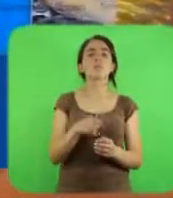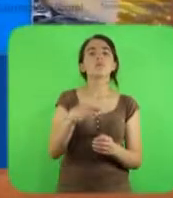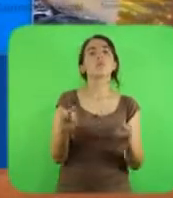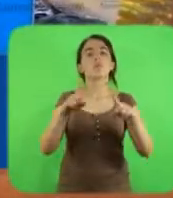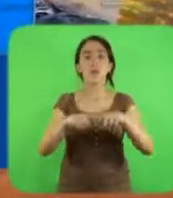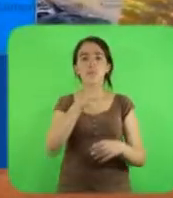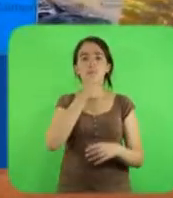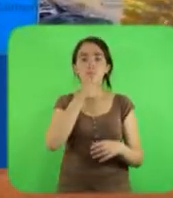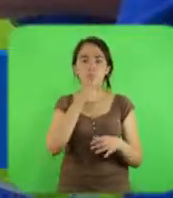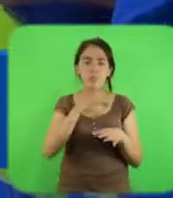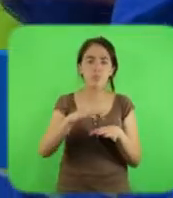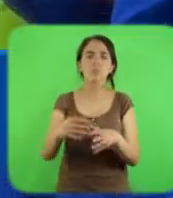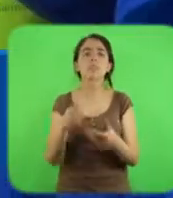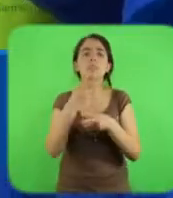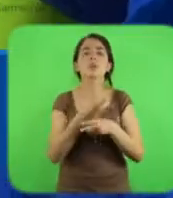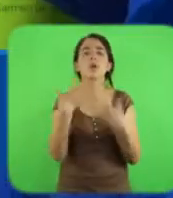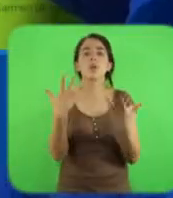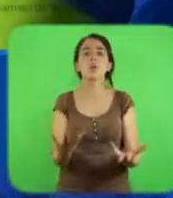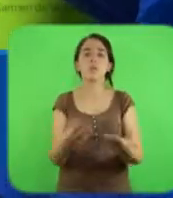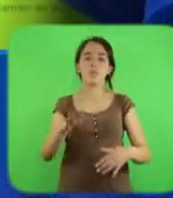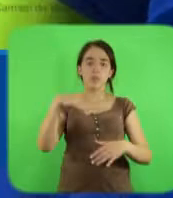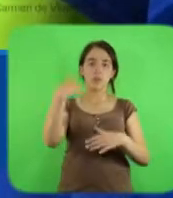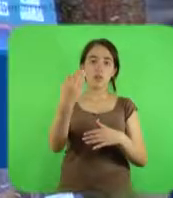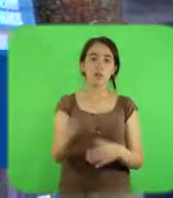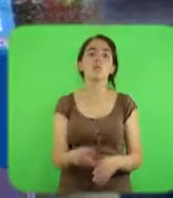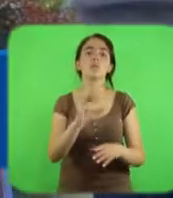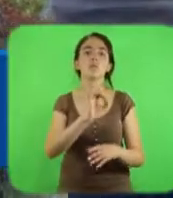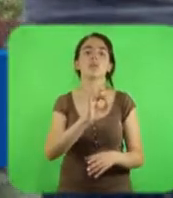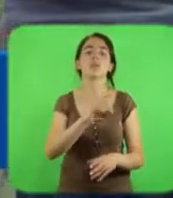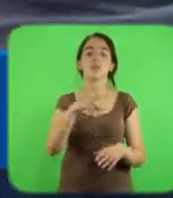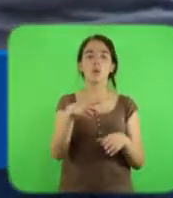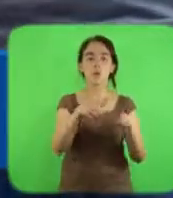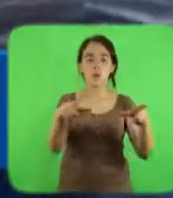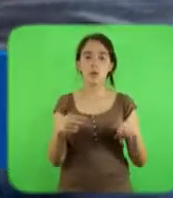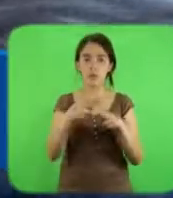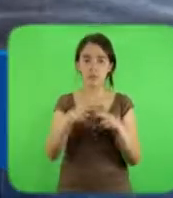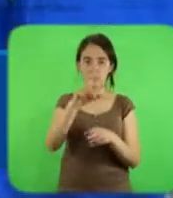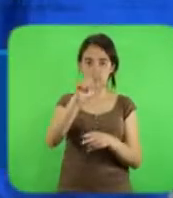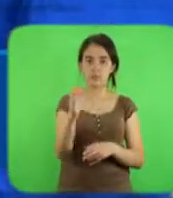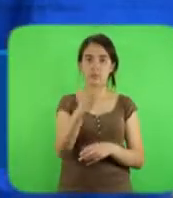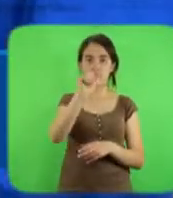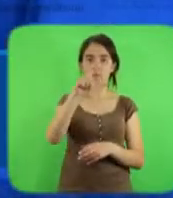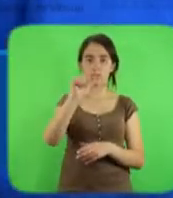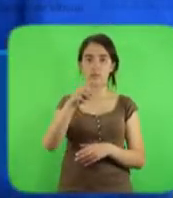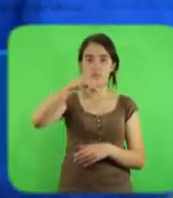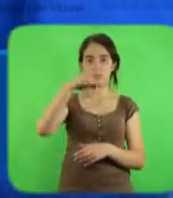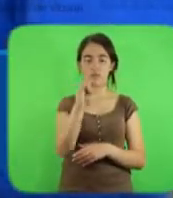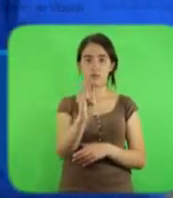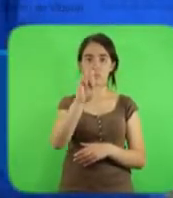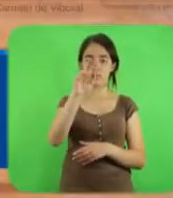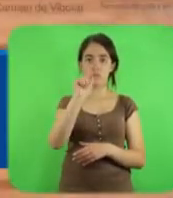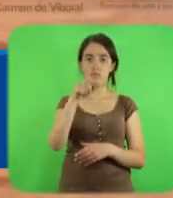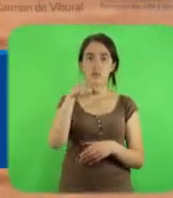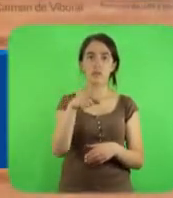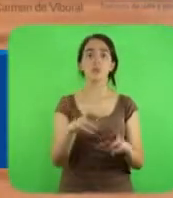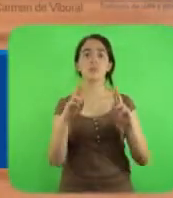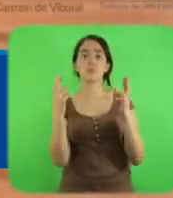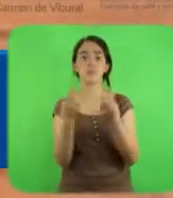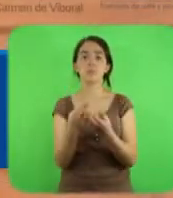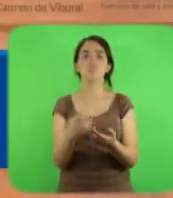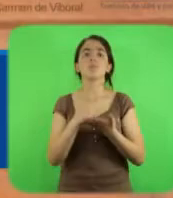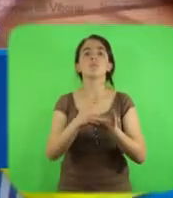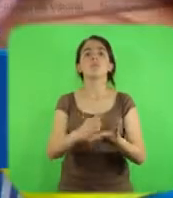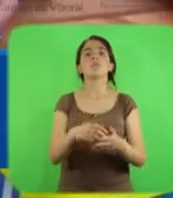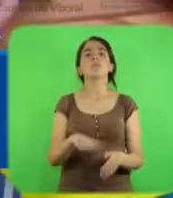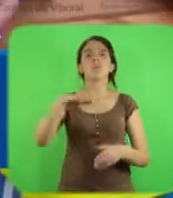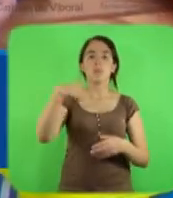de manejo integral de residuos sólidos, atención al cliente y uso eficiente del recurso hídrico. Haciendo Eco se realizará